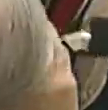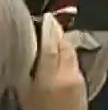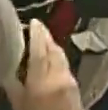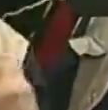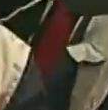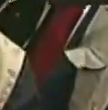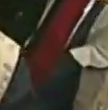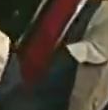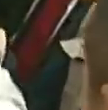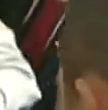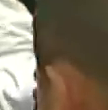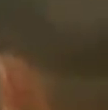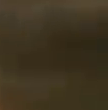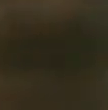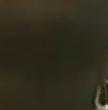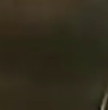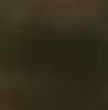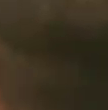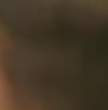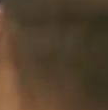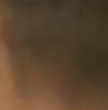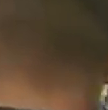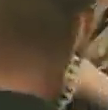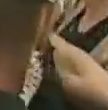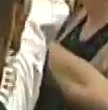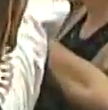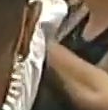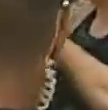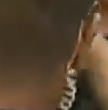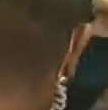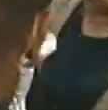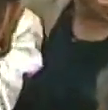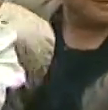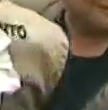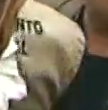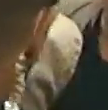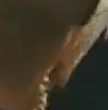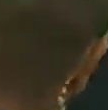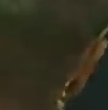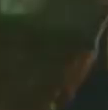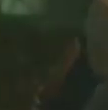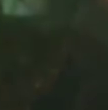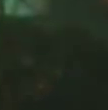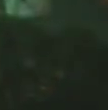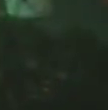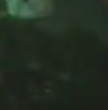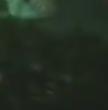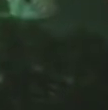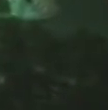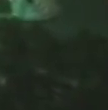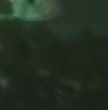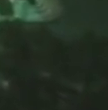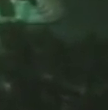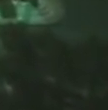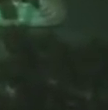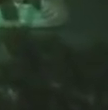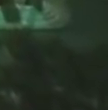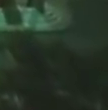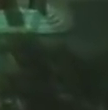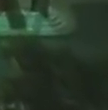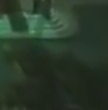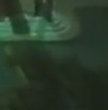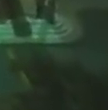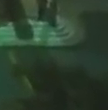este mismo sistema electoral ha sido reconocido por todo el mundo y es el mismo que eligió a los